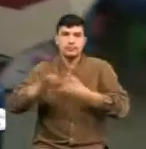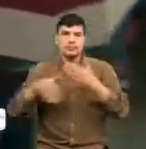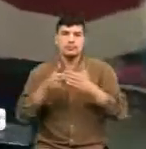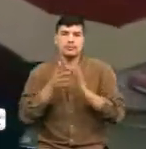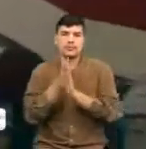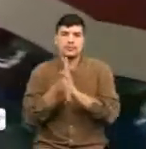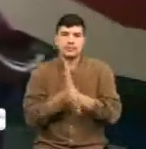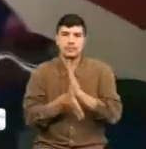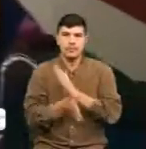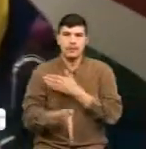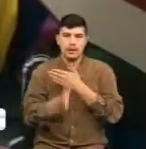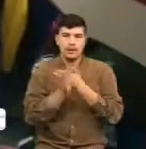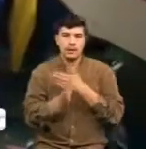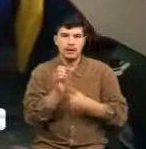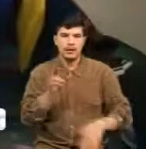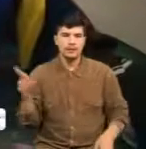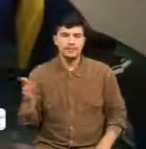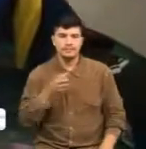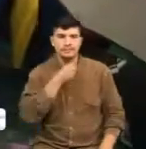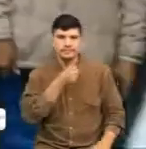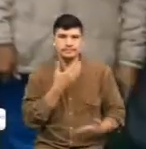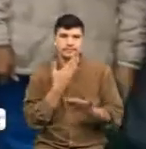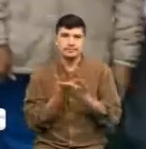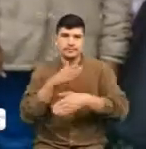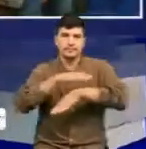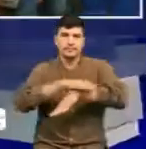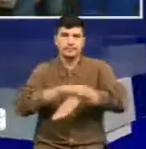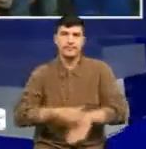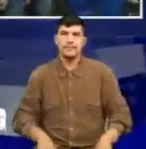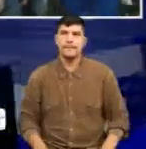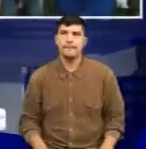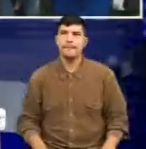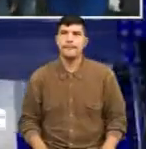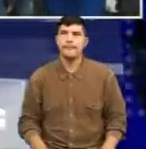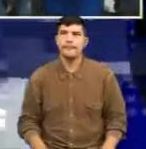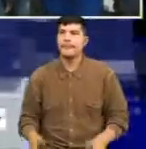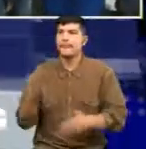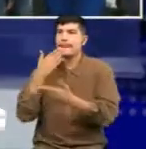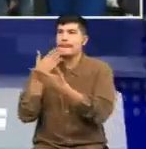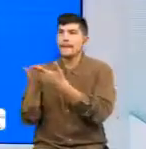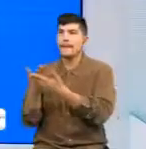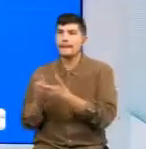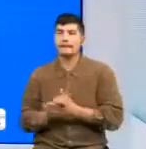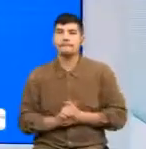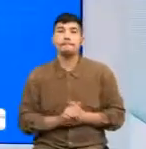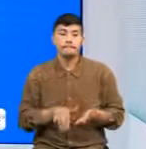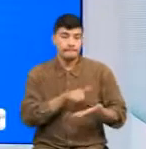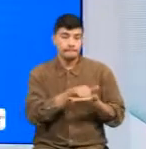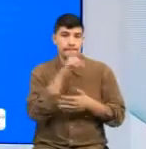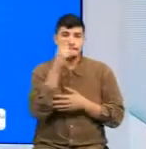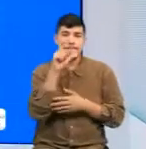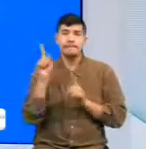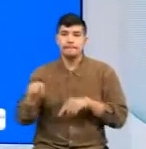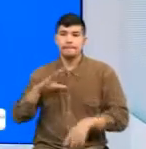información, compañeros y televidentes, que tenemos por el momento. Sigan ustedes en estudio con más de Oriente Noticias. Gracias, Pilar. Y al igual que en Cúcuta y Ocaña,